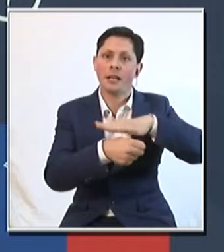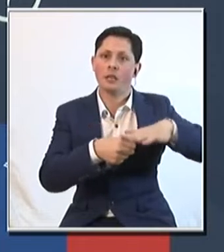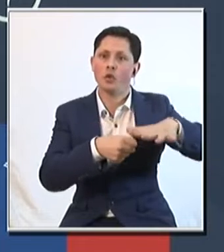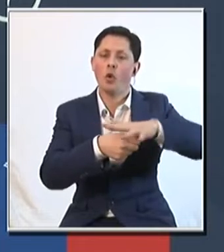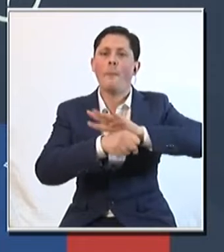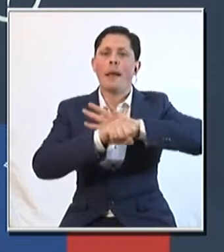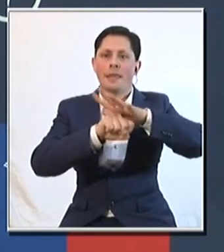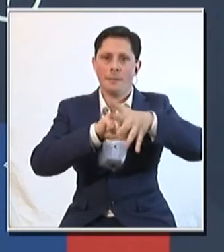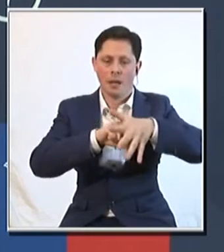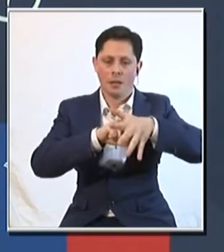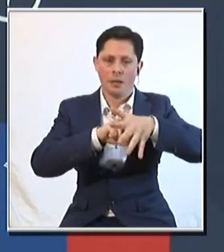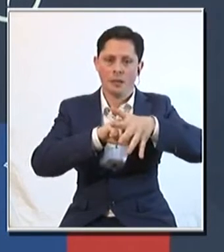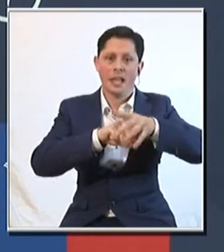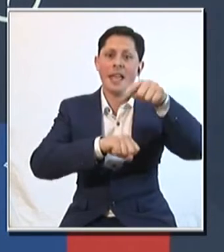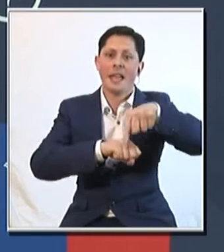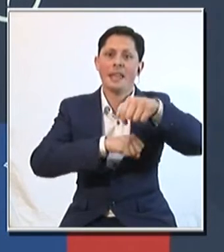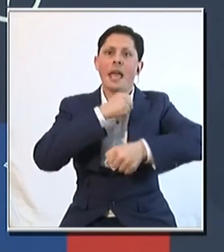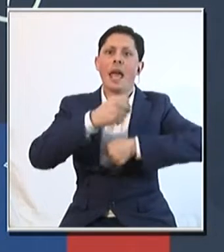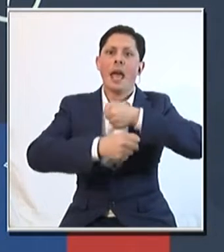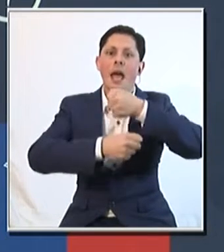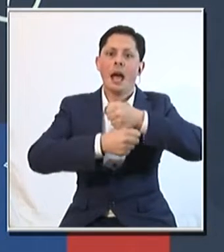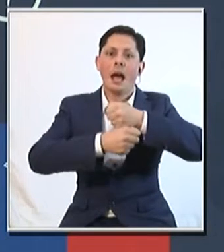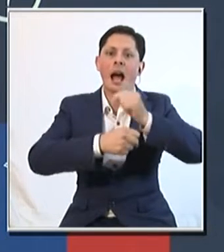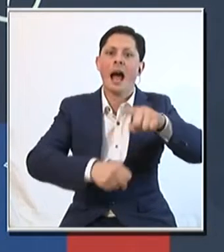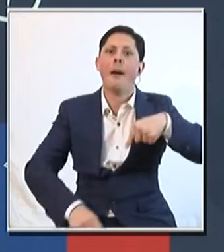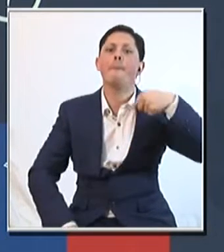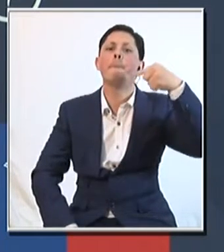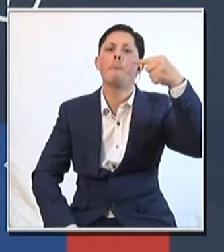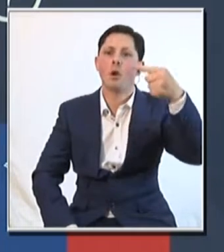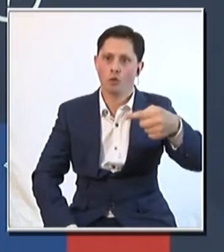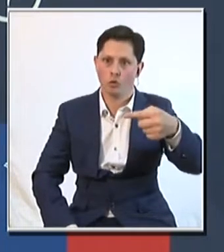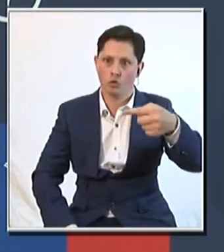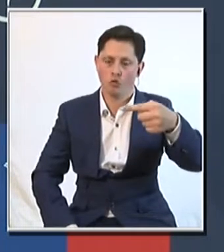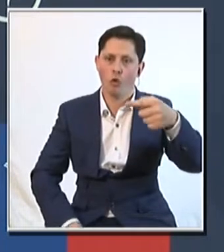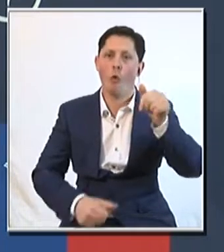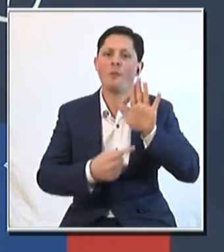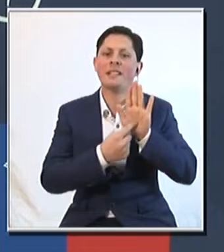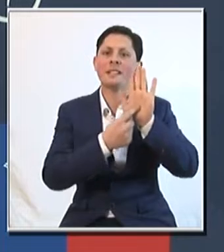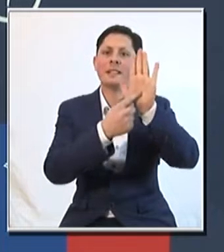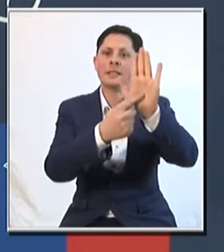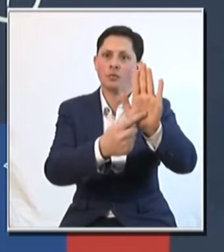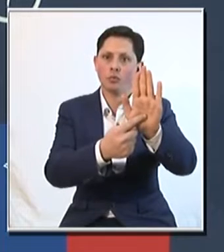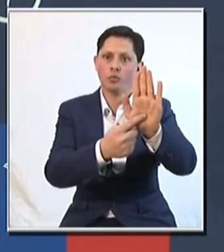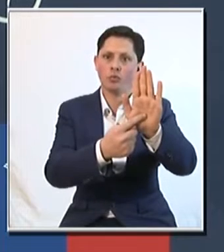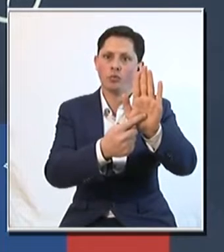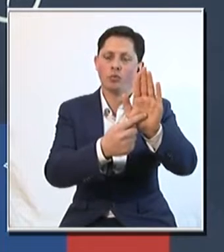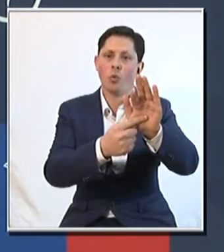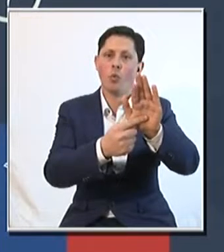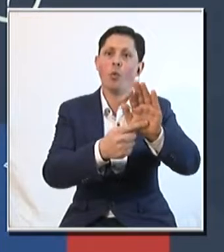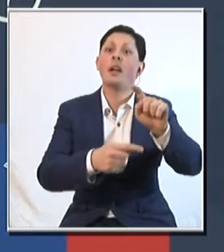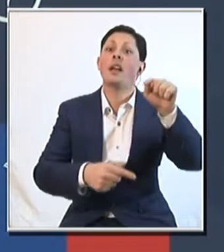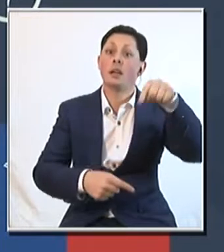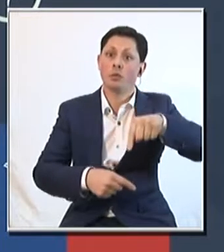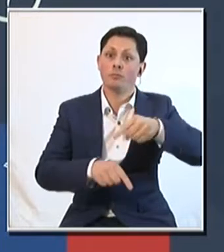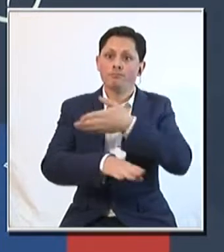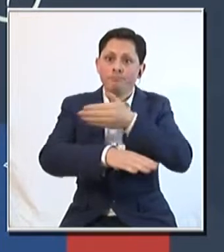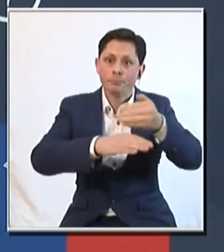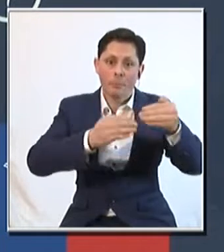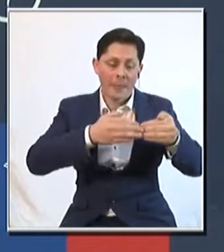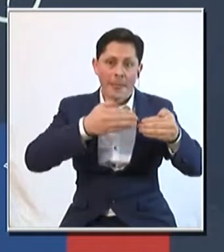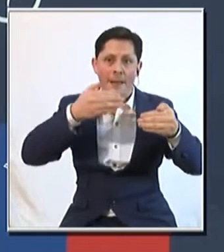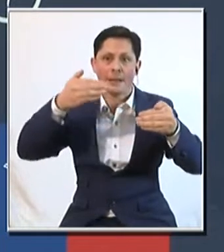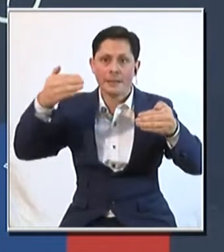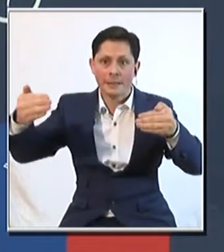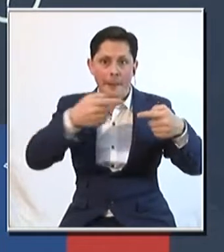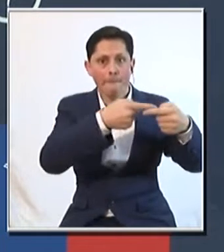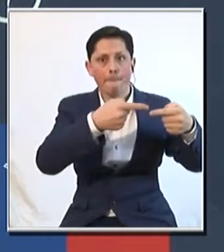la pandemia. Pero este año han vuelto a hacerse presentes e incluso se han adelantado en términos de las